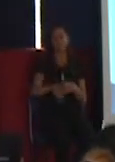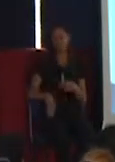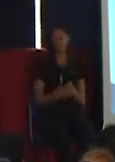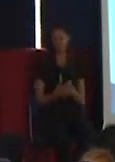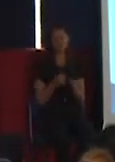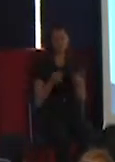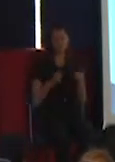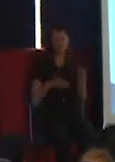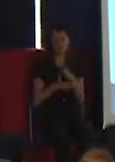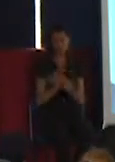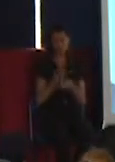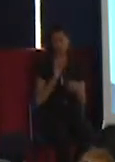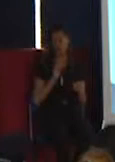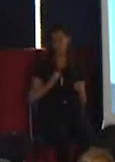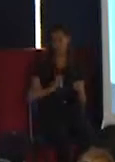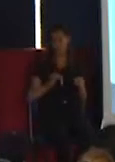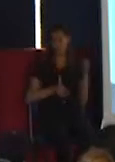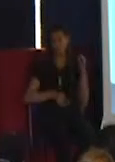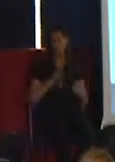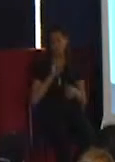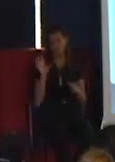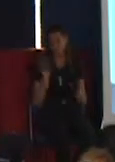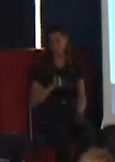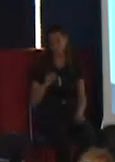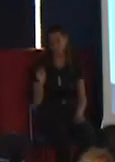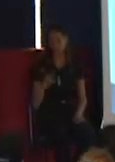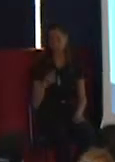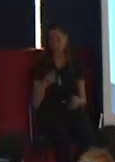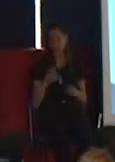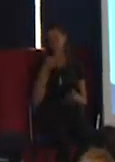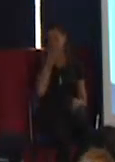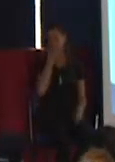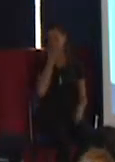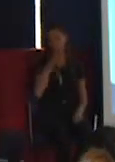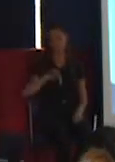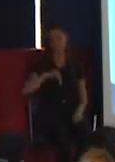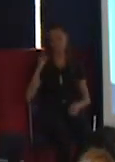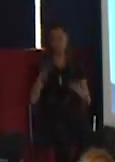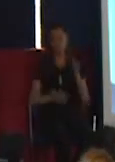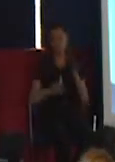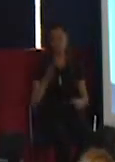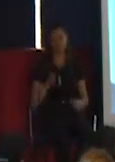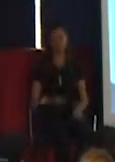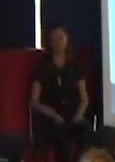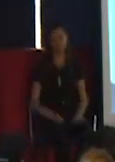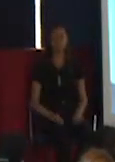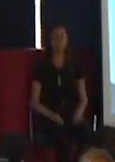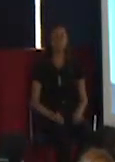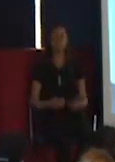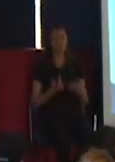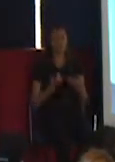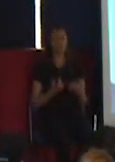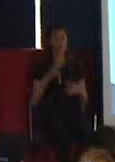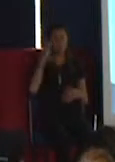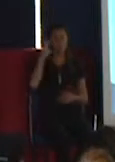la justicia, ¿sí? Pero ¿qué es lo que pasa con este derecho a la justicia? En este momento,